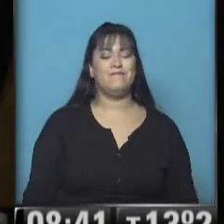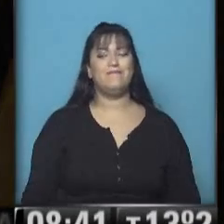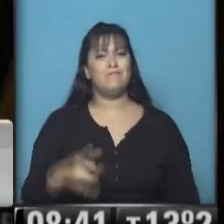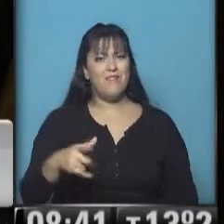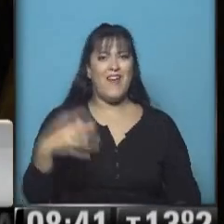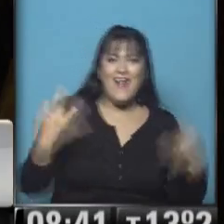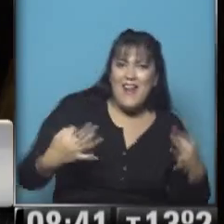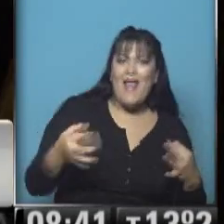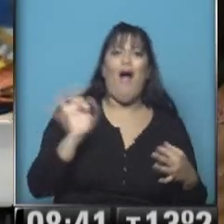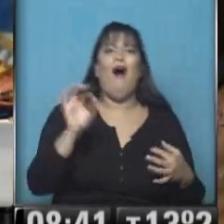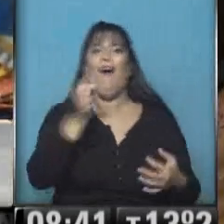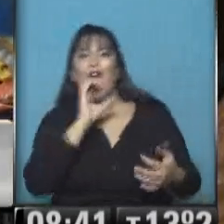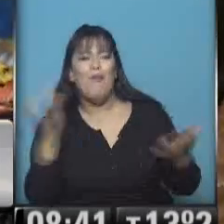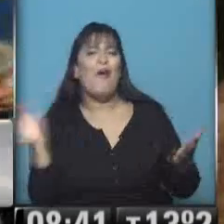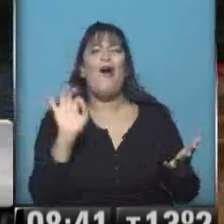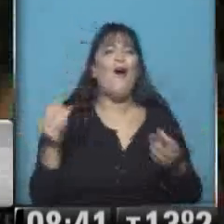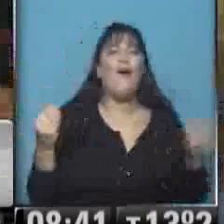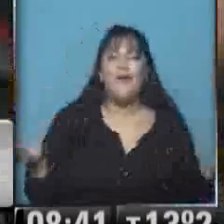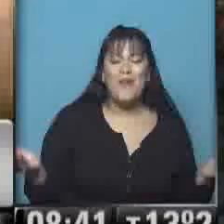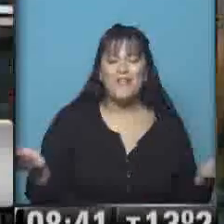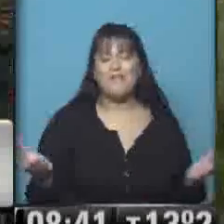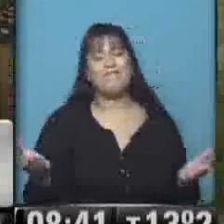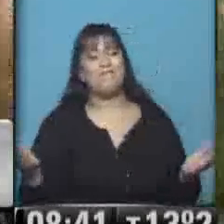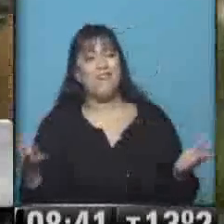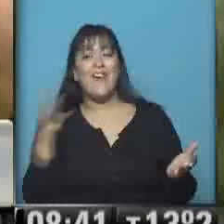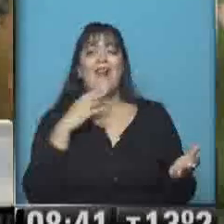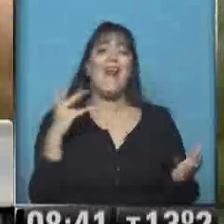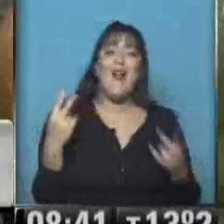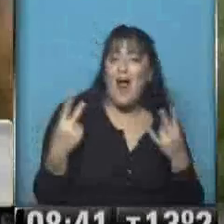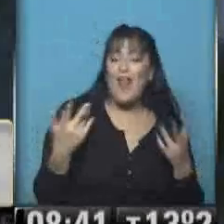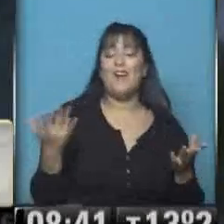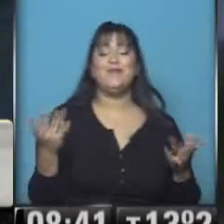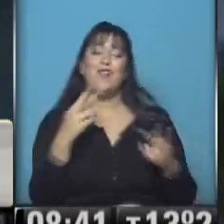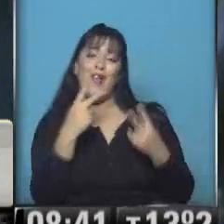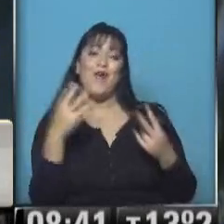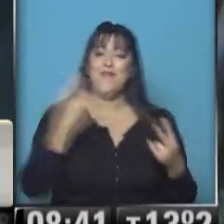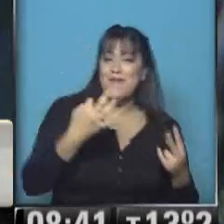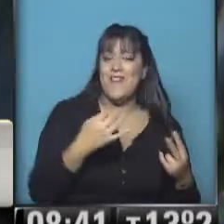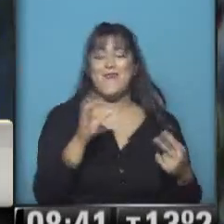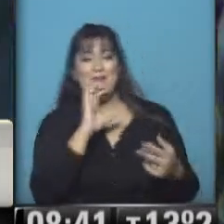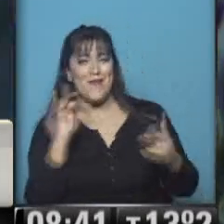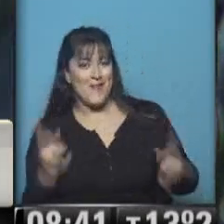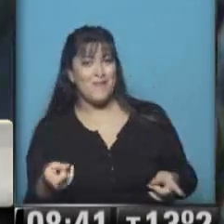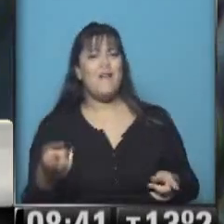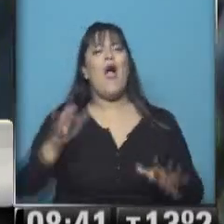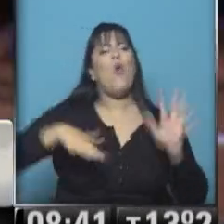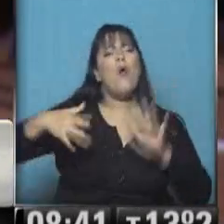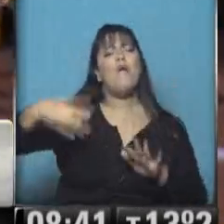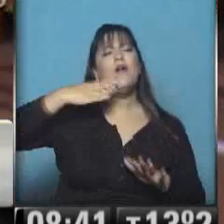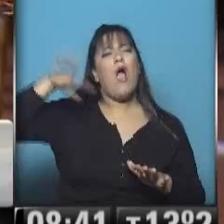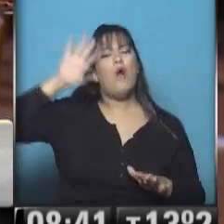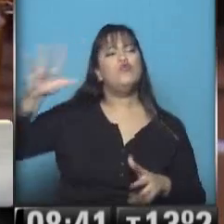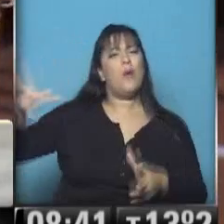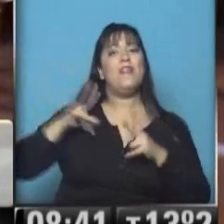serio o lo tomás con un humor? Como todas las cosas que hay que tomarlas con humor. Con ambas asimetrías a la vez. Alguna vez un gaucho me dijo, y negro, si no